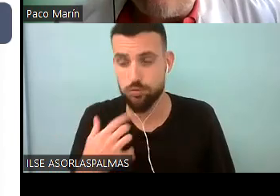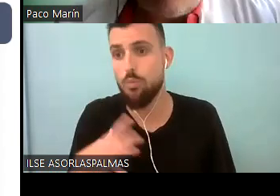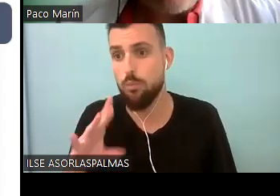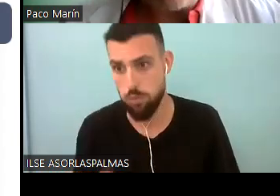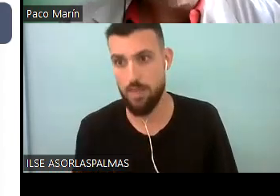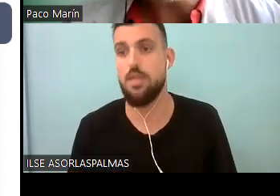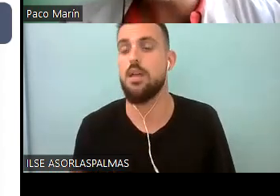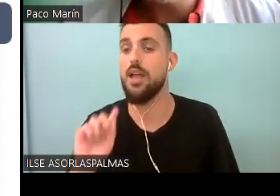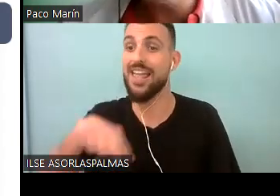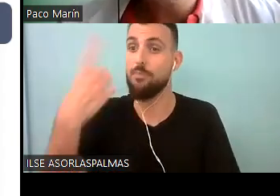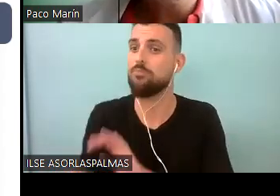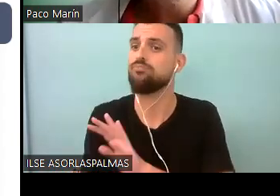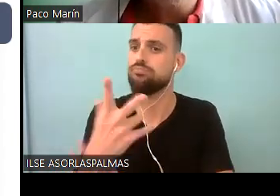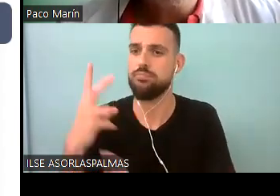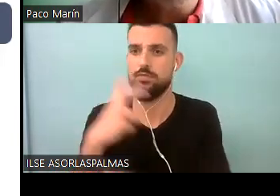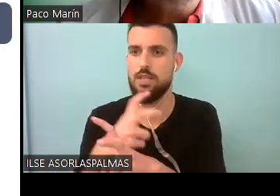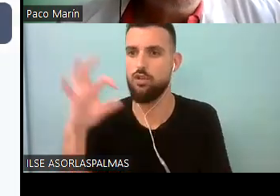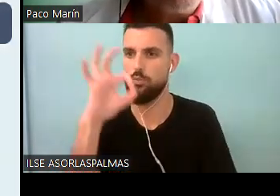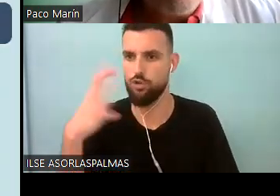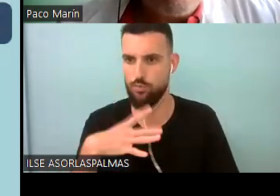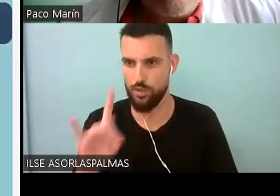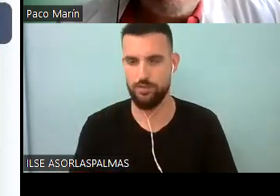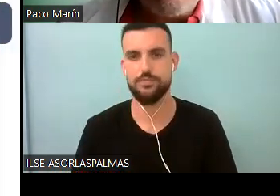una osteoporosis.